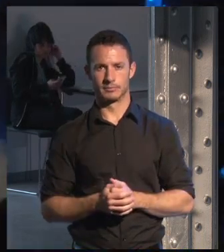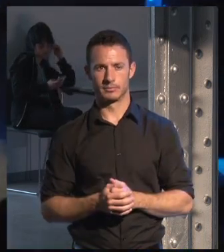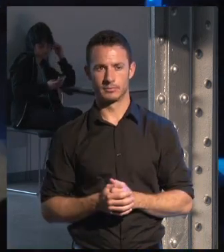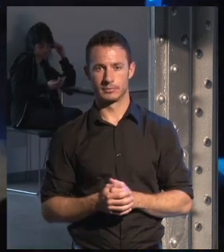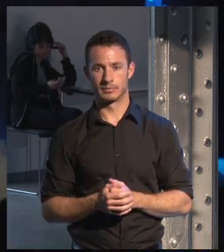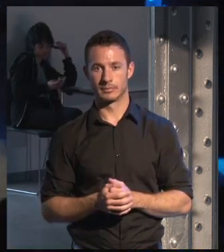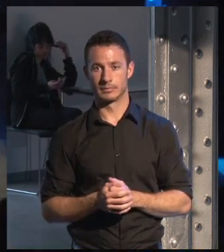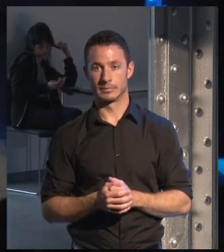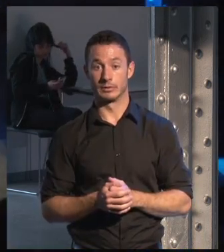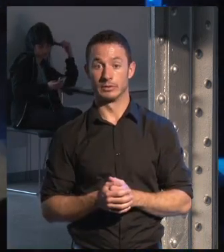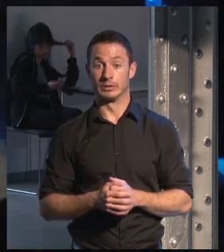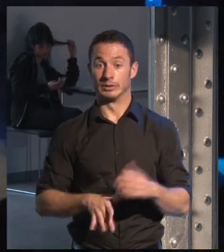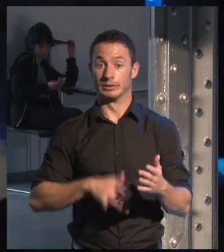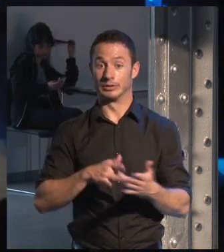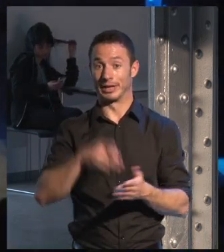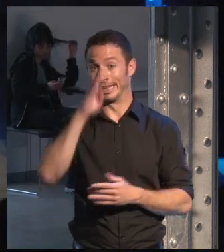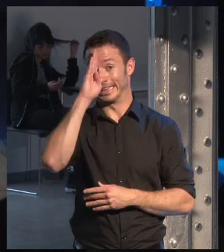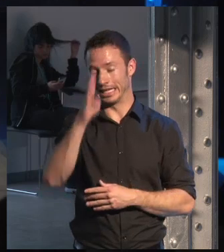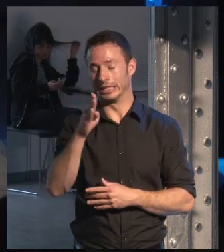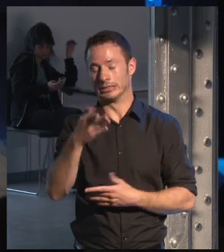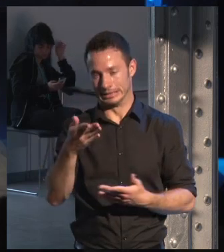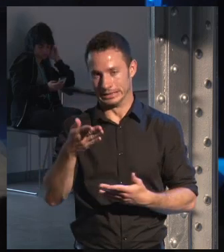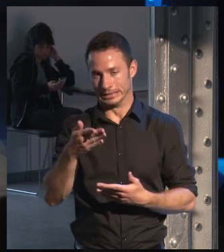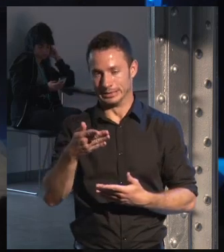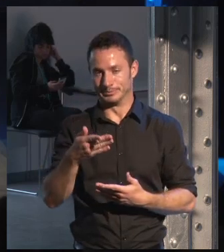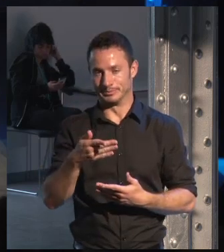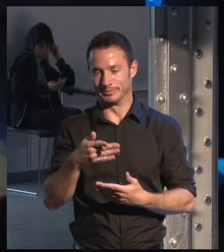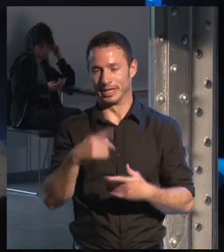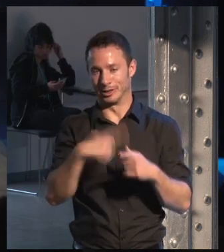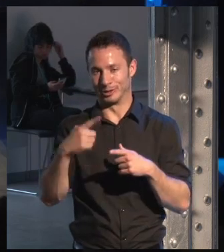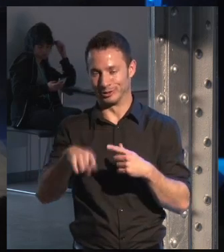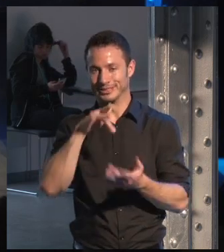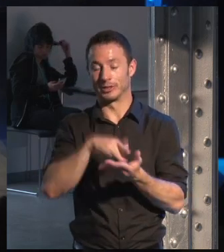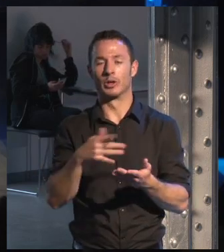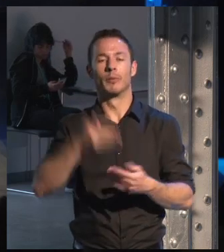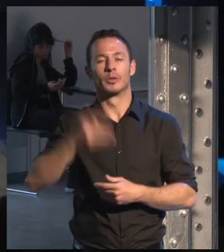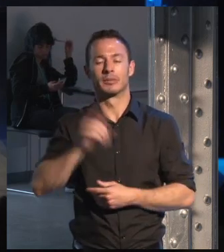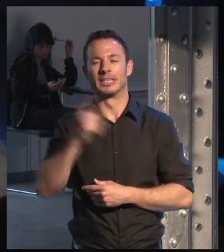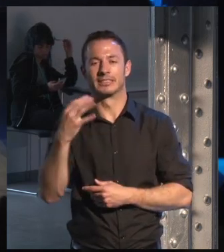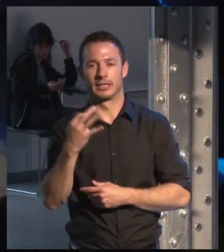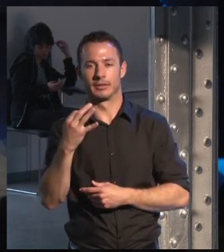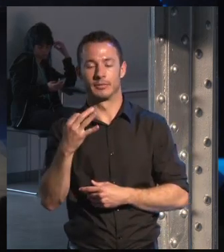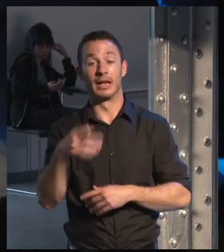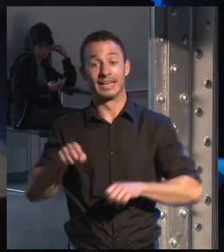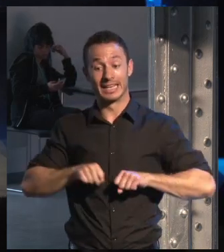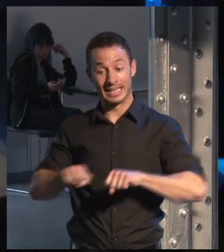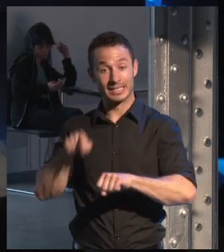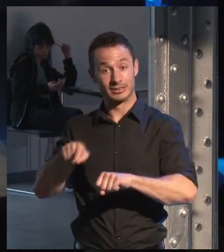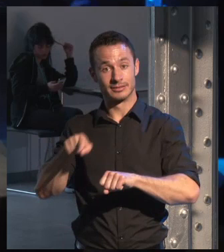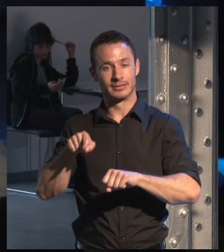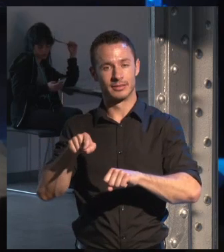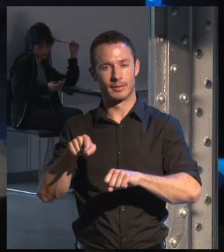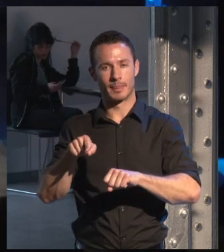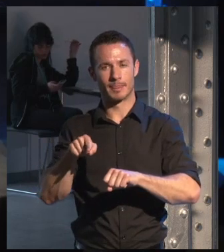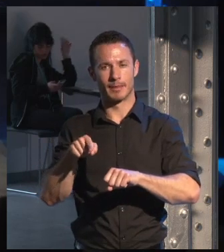Este es el riesgo que se corre cuando vas en directo con todas estas cosas, pero bueno. Entonces, lo más importante, ¿qué es lo que hemos trabajado? Ese carrito lo que tiene es, una